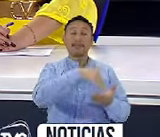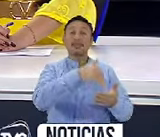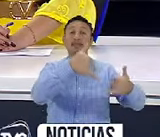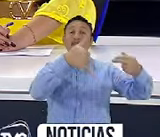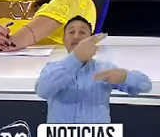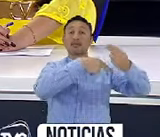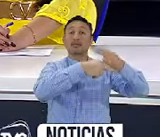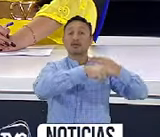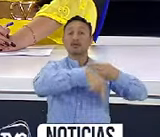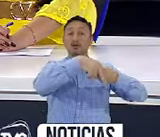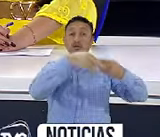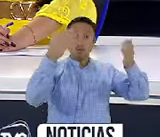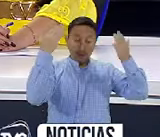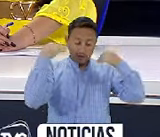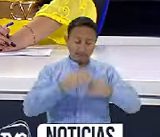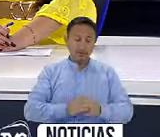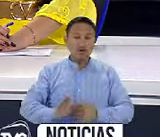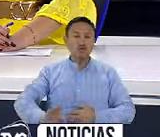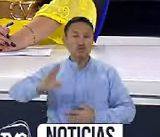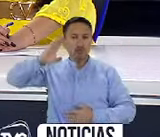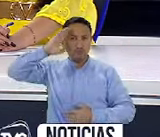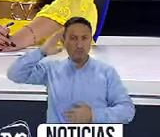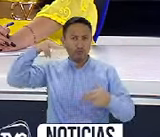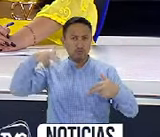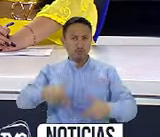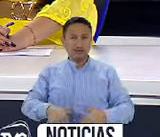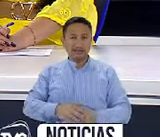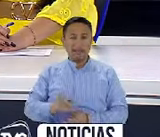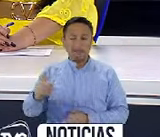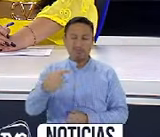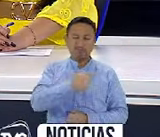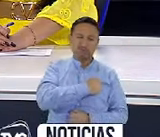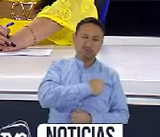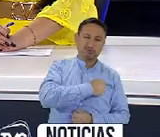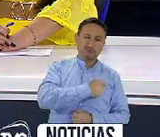Guayaquil. Un guardia de seguridad quedó herido.